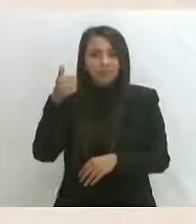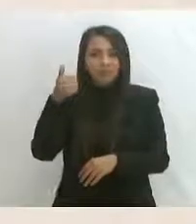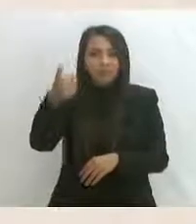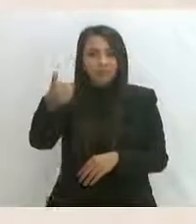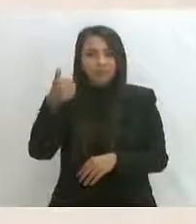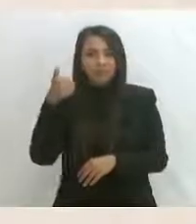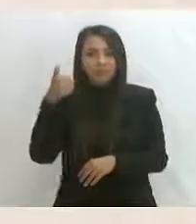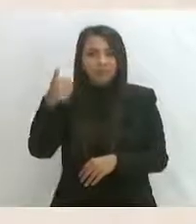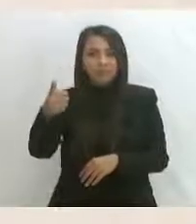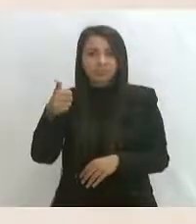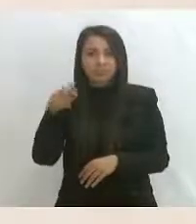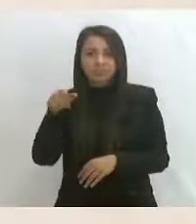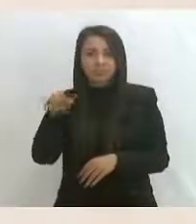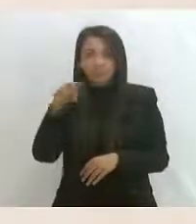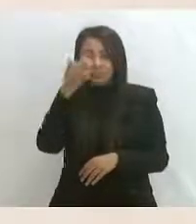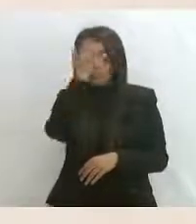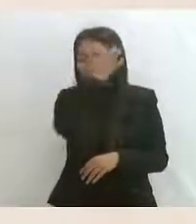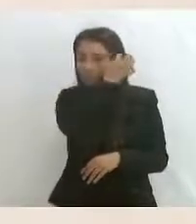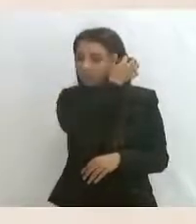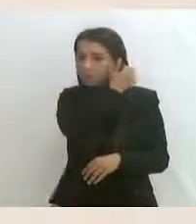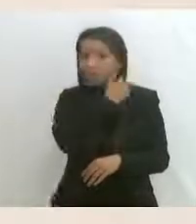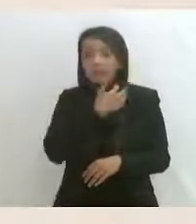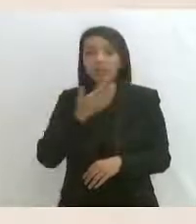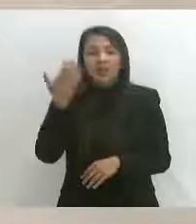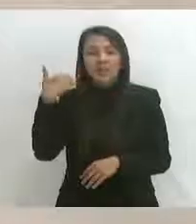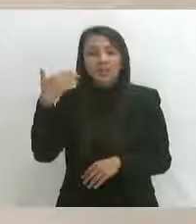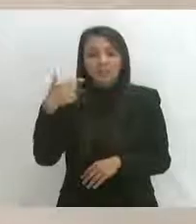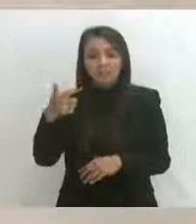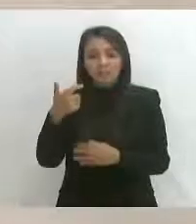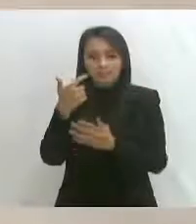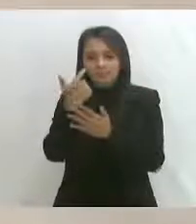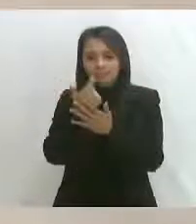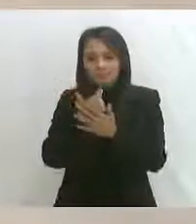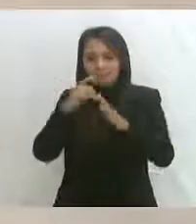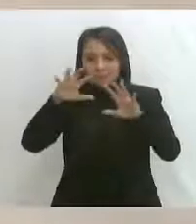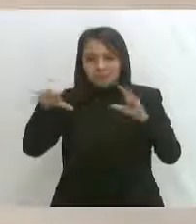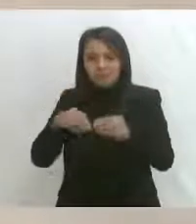lo que se hacía con el presupuesto.